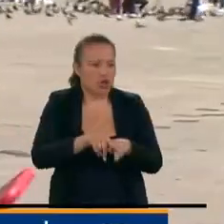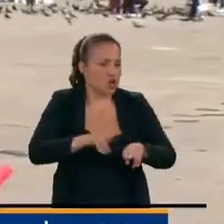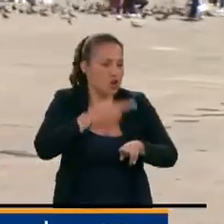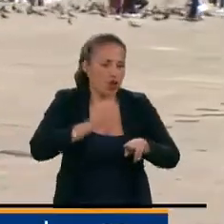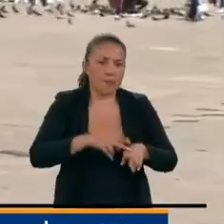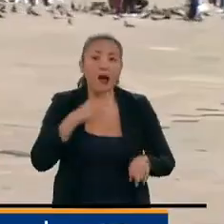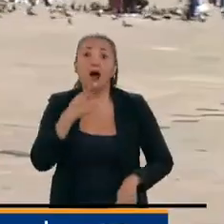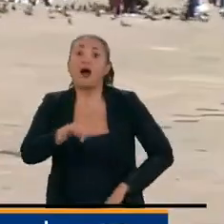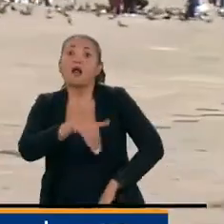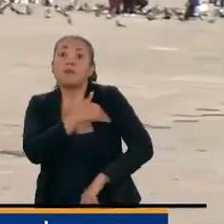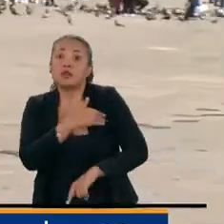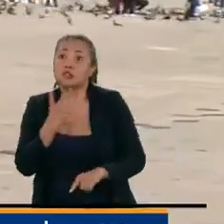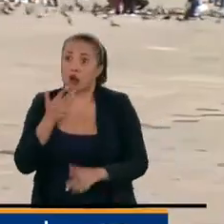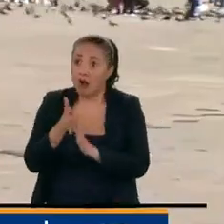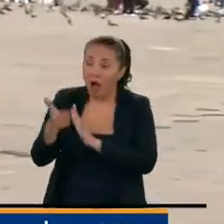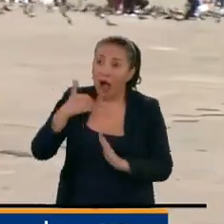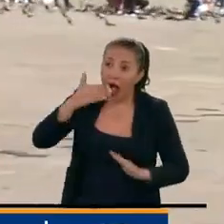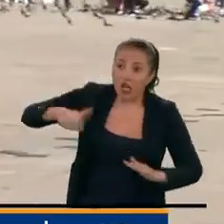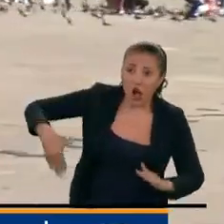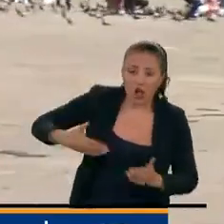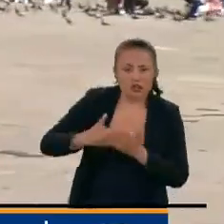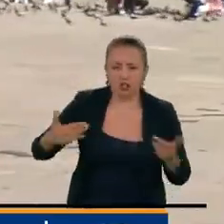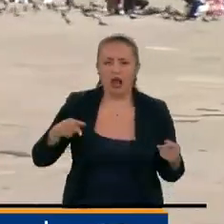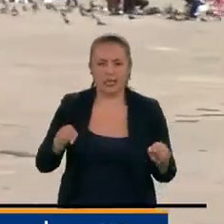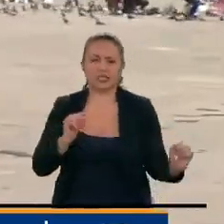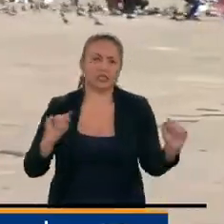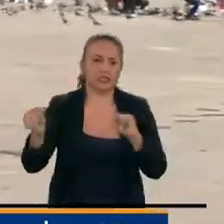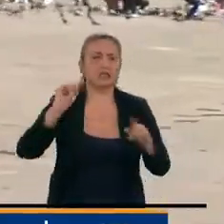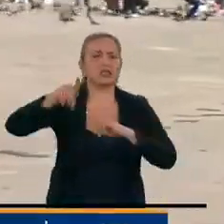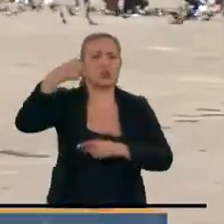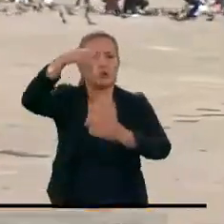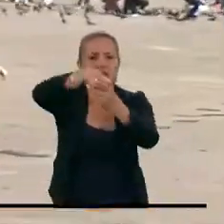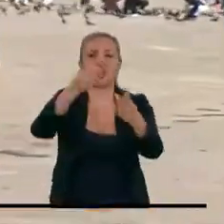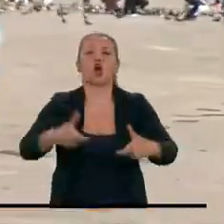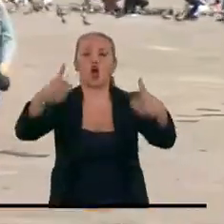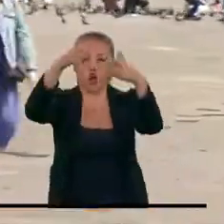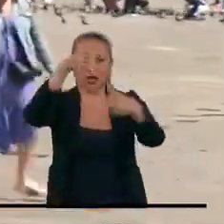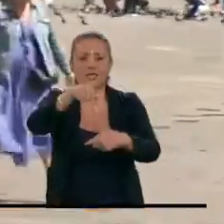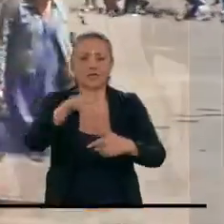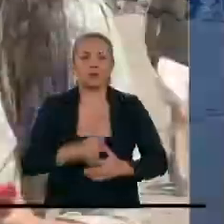no hay ningún retraso y que será una discusión que también se dará en el Congreso de la República.